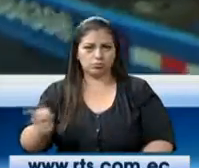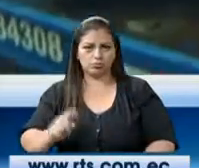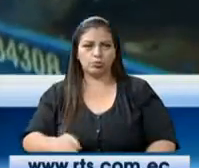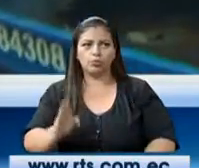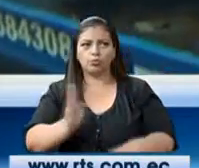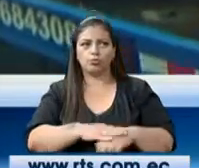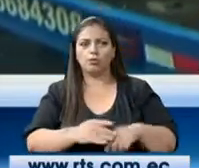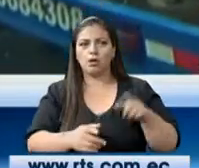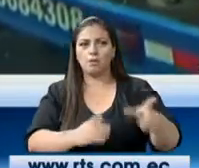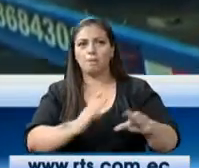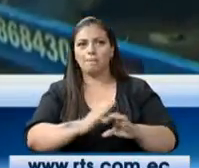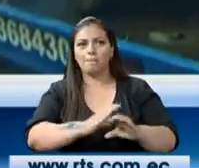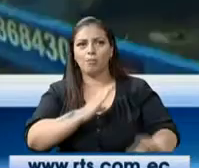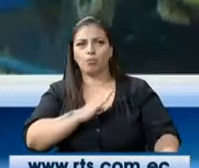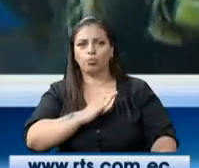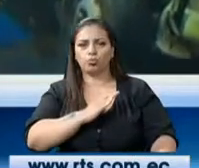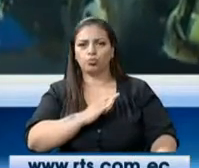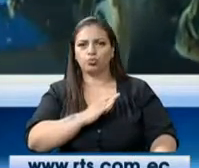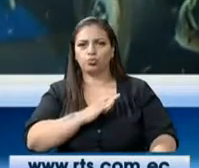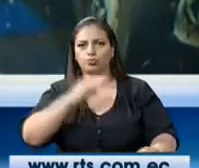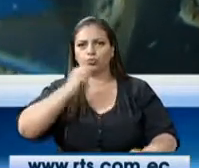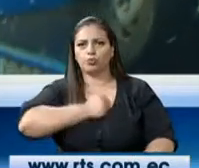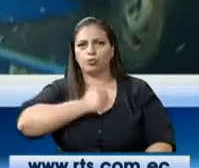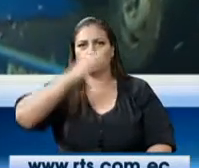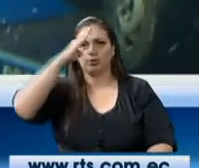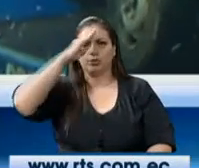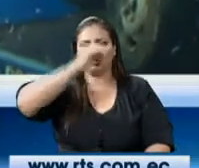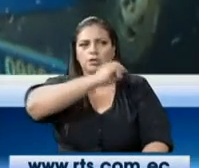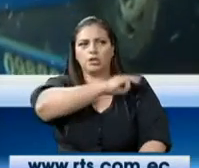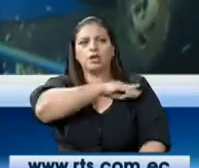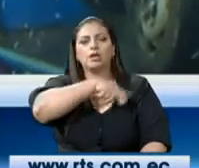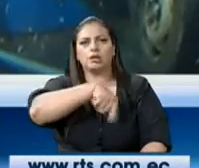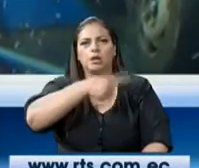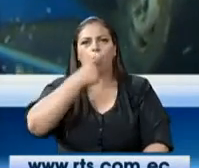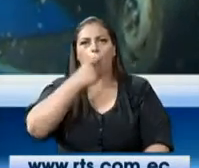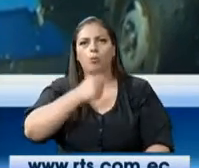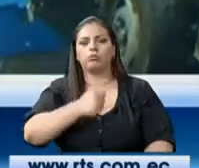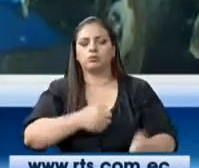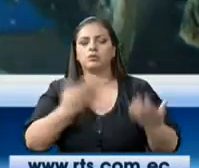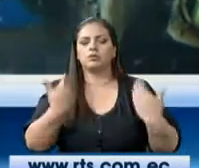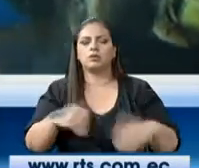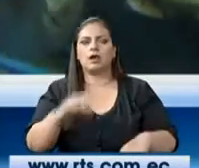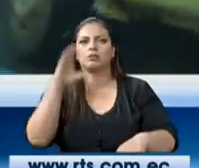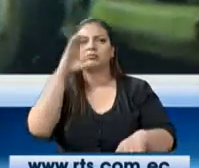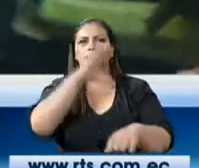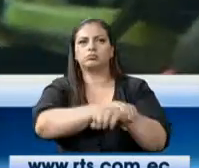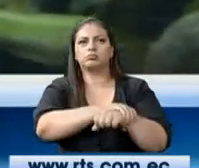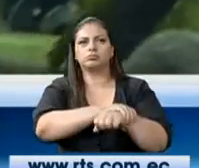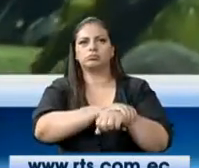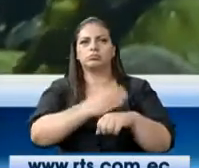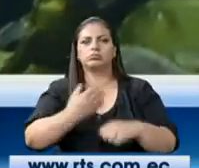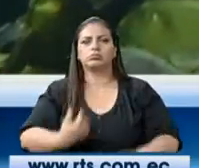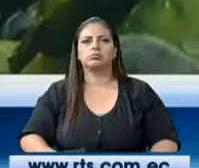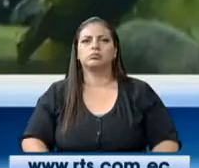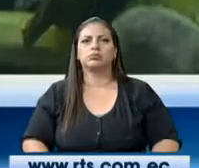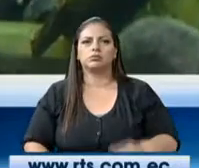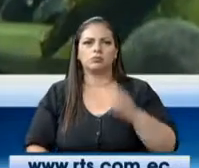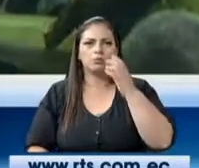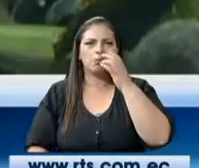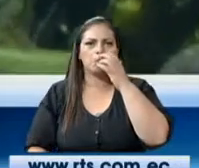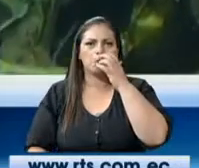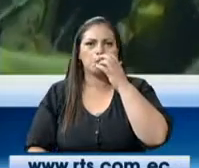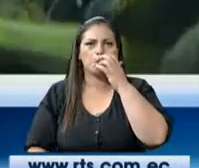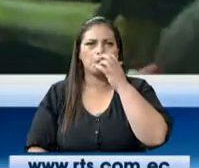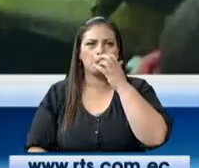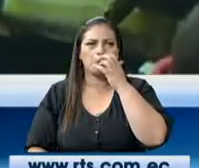evidencia que es de esa institución militar, está detenido en la fiscalía, ¿no? Y ahí pues